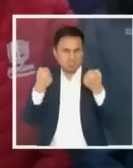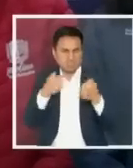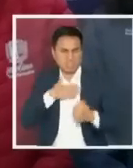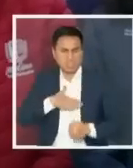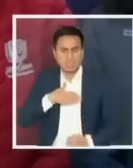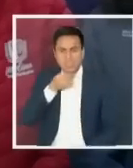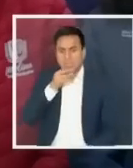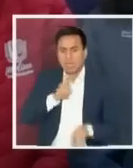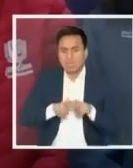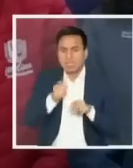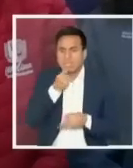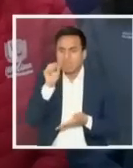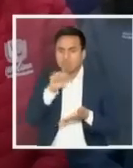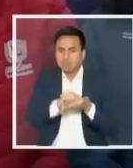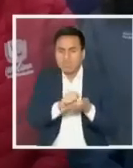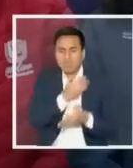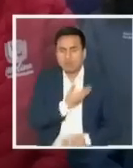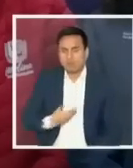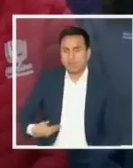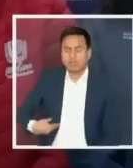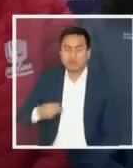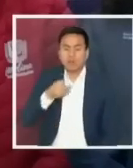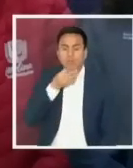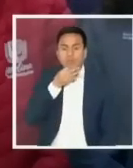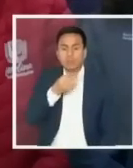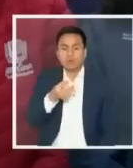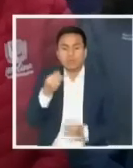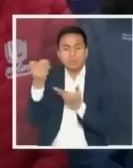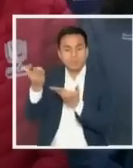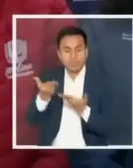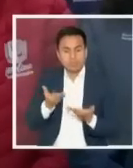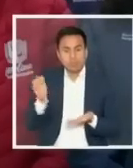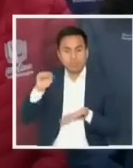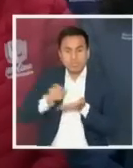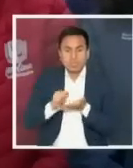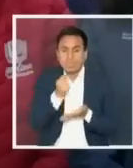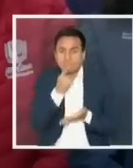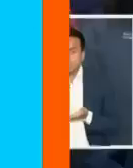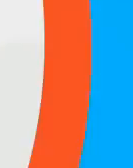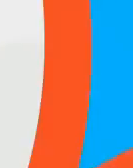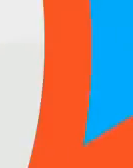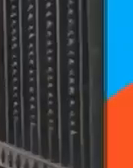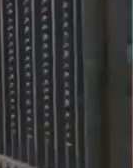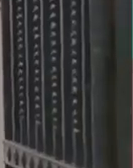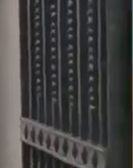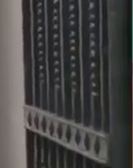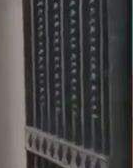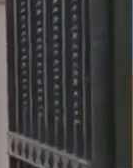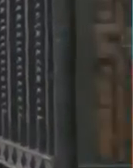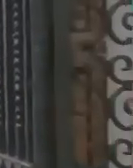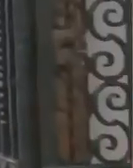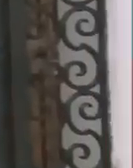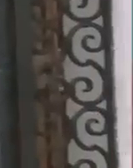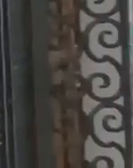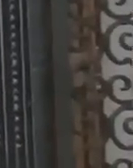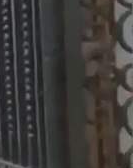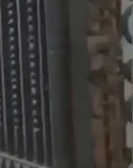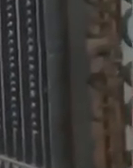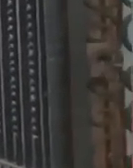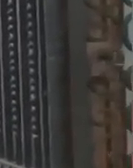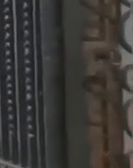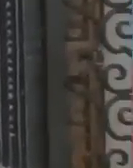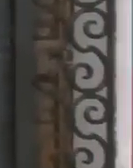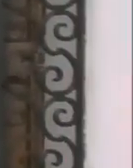los próximos minutos? Y si ya llegaron los asesores, que me imagino que están de cabeza trabajando en esto, o al menos en una estrategia comunicacional. Claro. Oye, no,